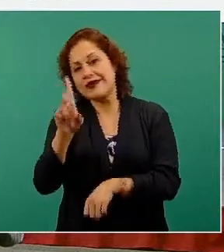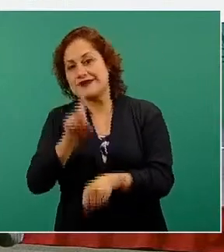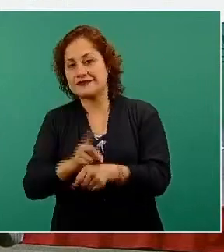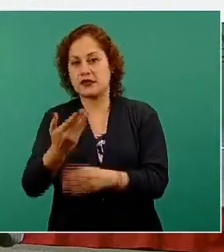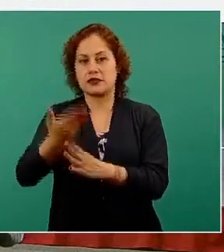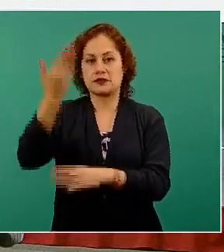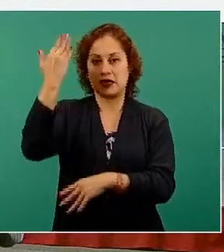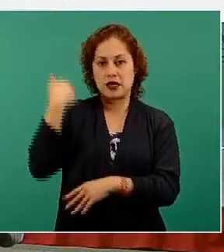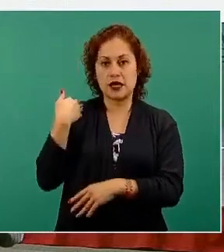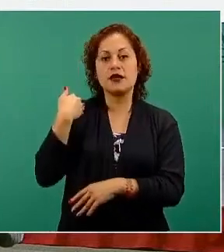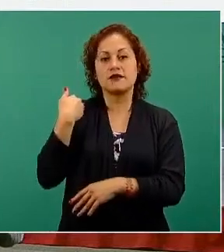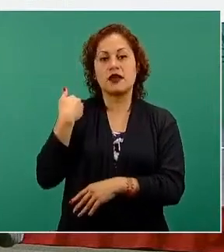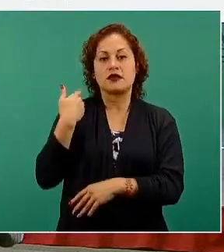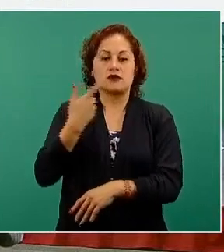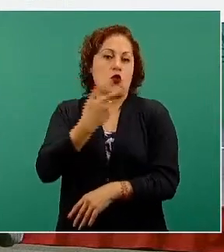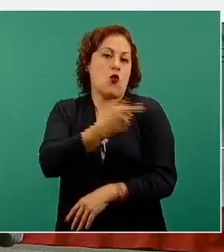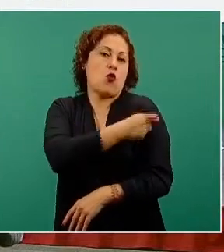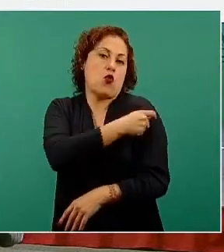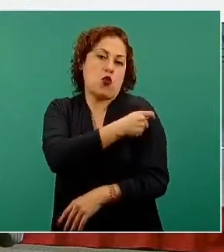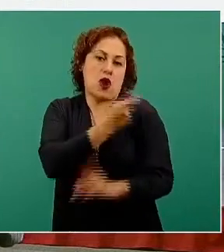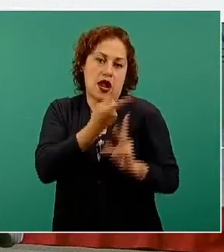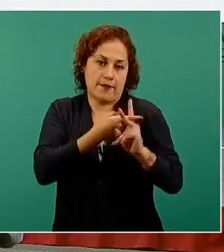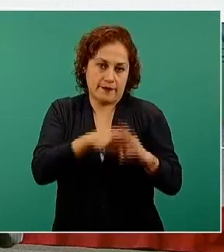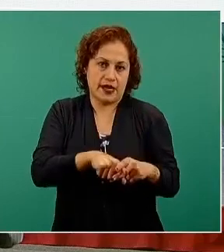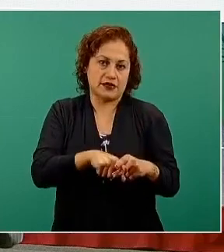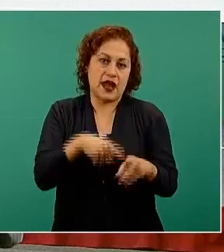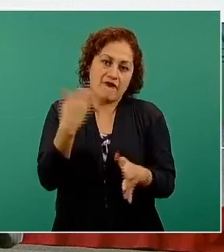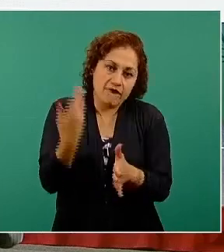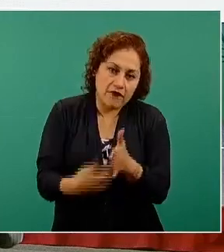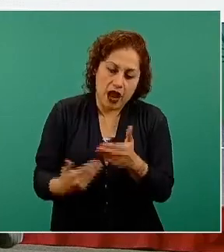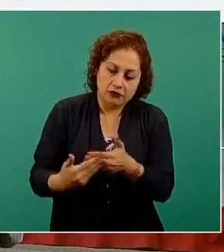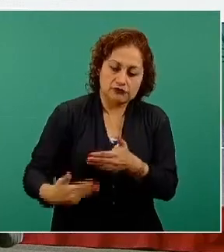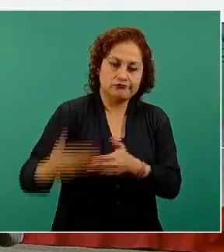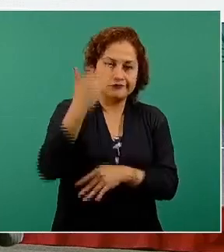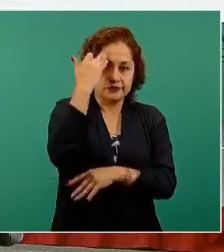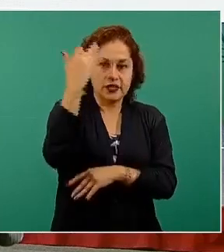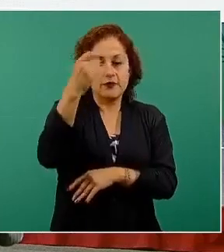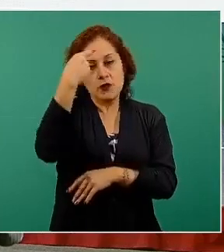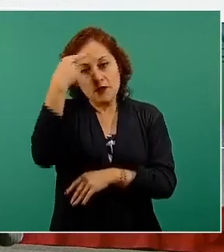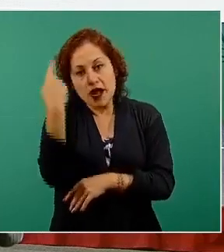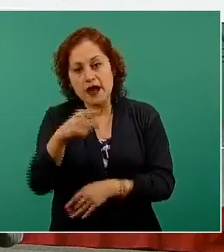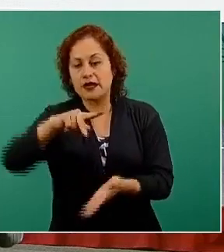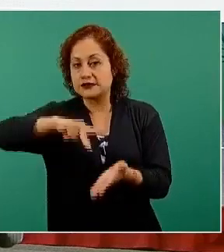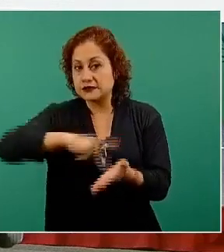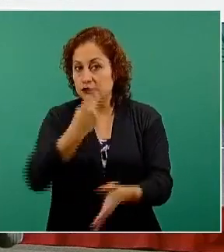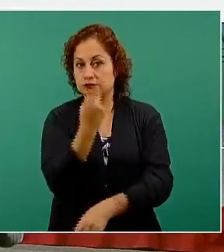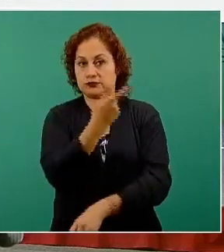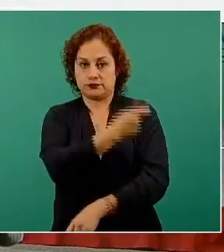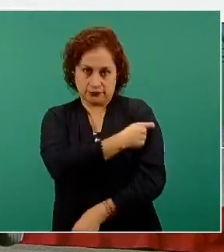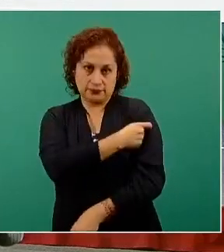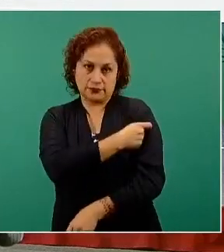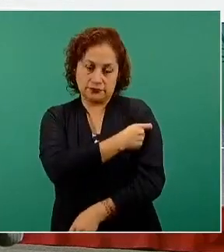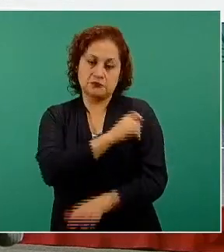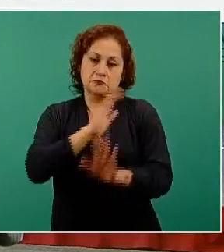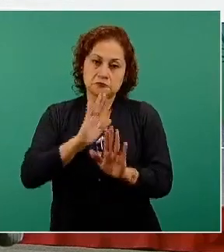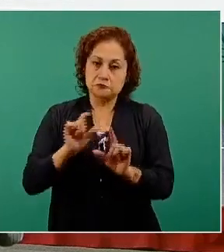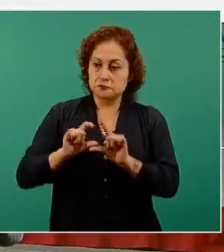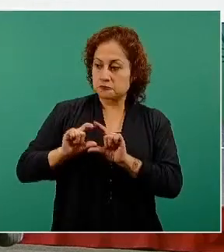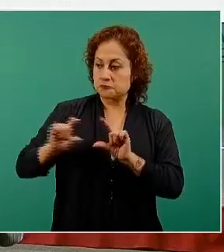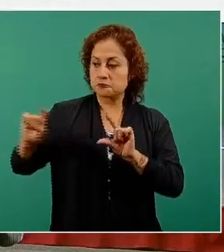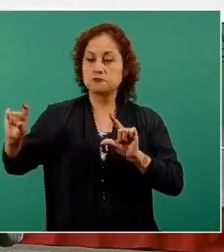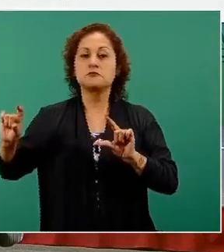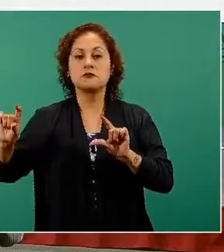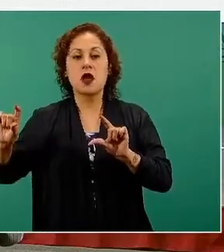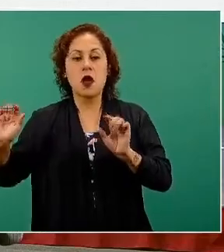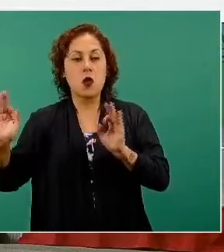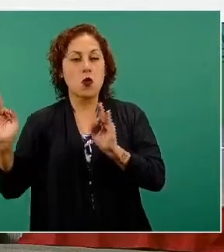todavía no llegan sus segundas dosis, y es un poco, vamos a mantener este porcentaje hasta que tengamos en la próxima semana que